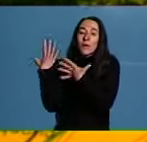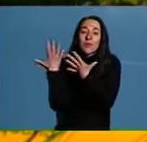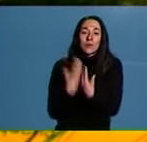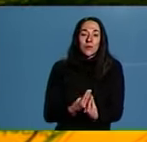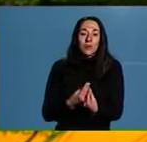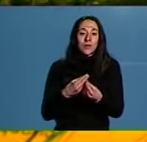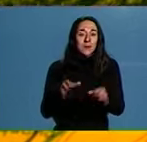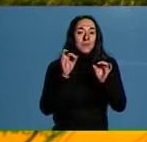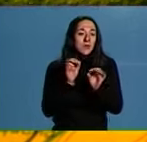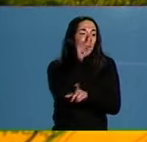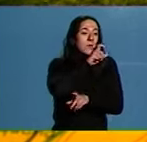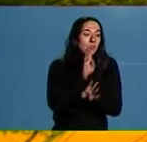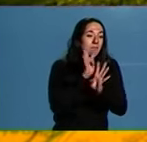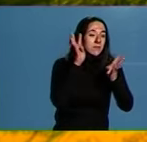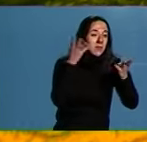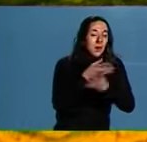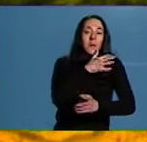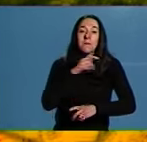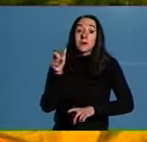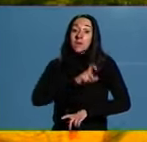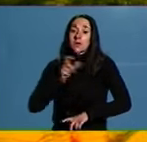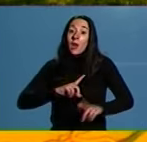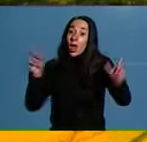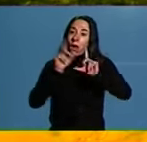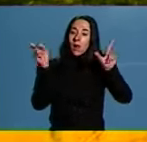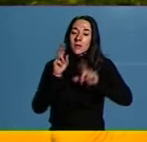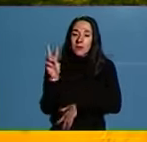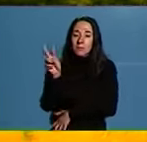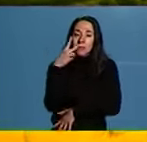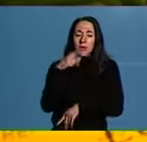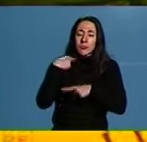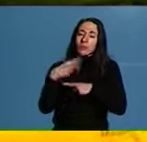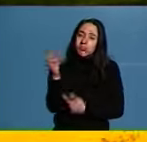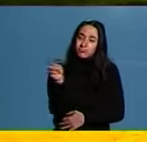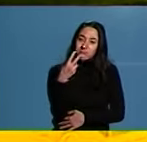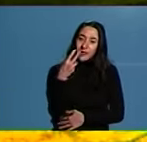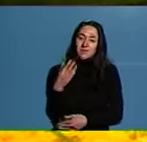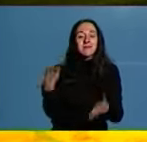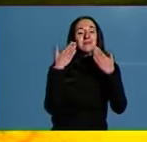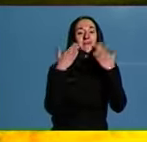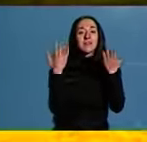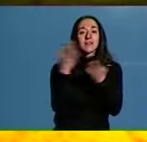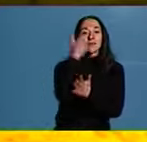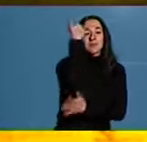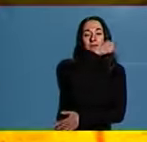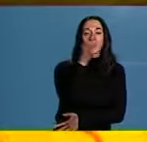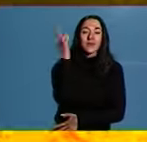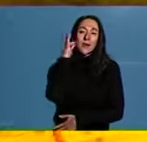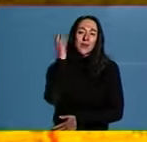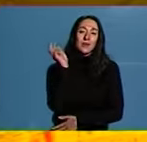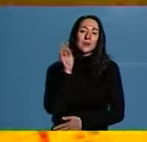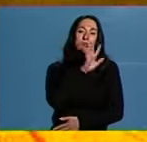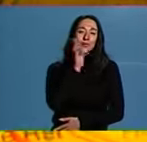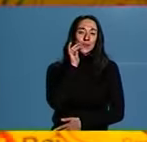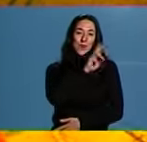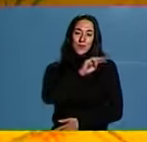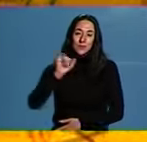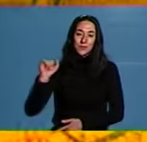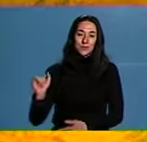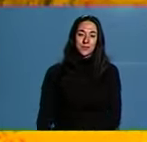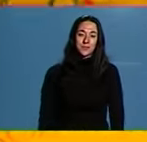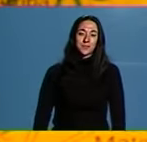todos os internautas e a xente televidente que nos está vendo cada día. Gracias a todas e a todos. Vémonos no seguinte camiño.